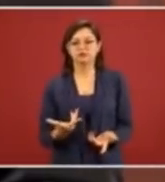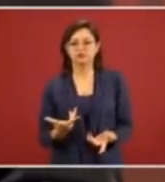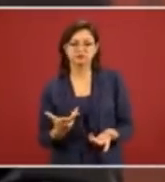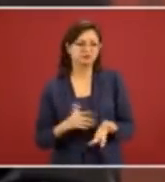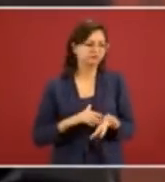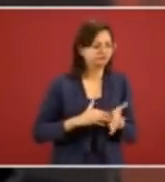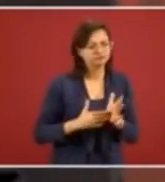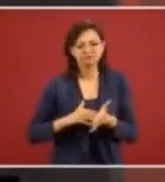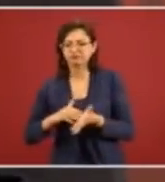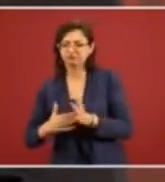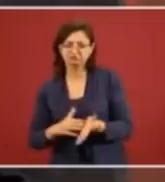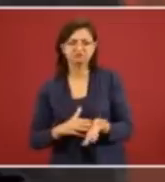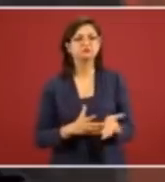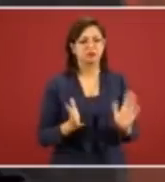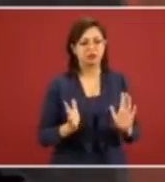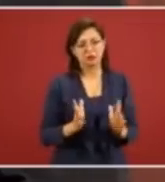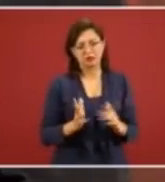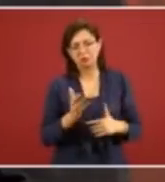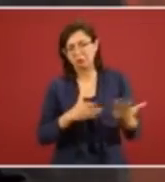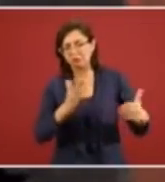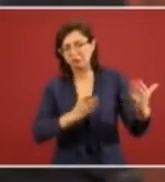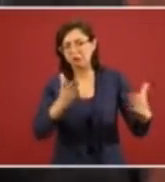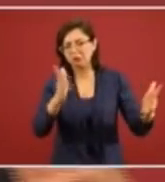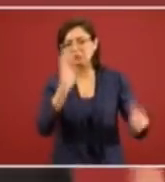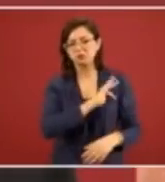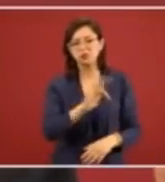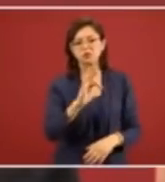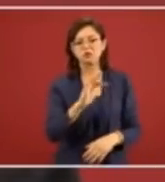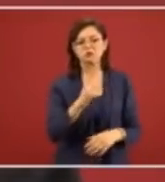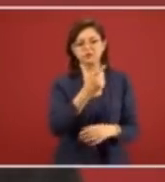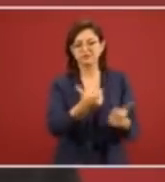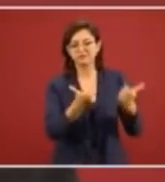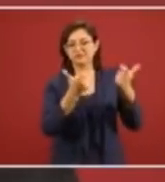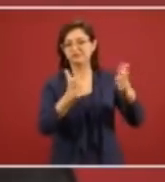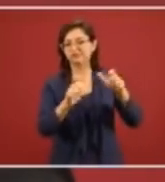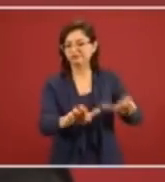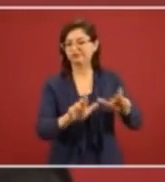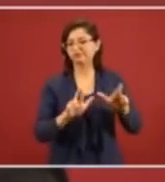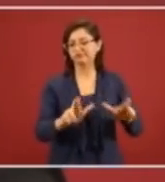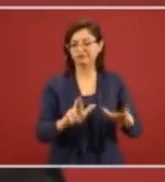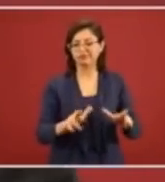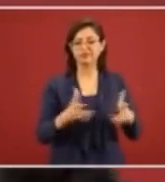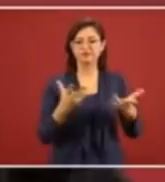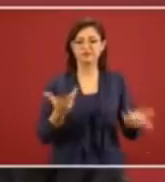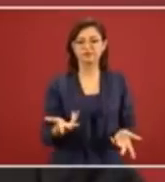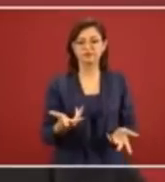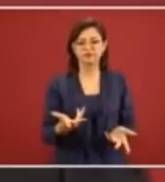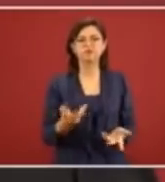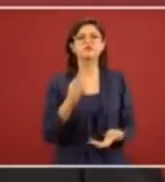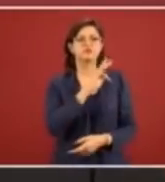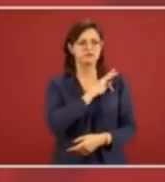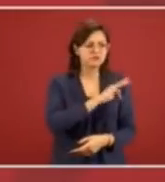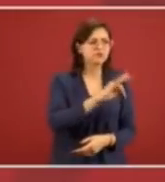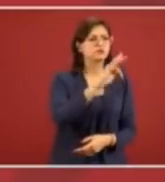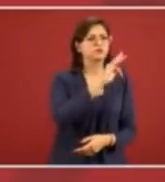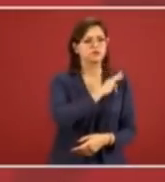cómo defenderse. El que tiene más recursos económicos tiene más